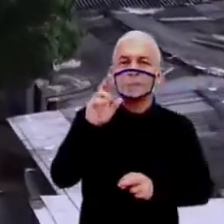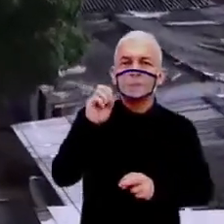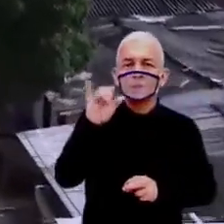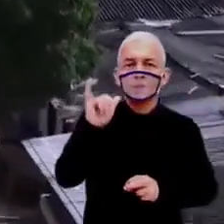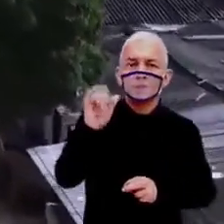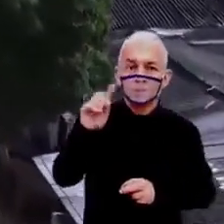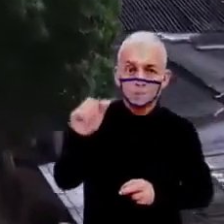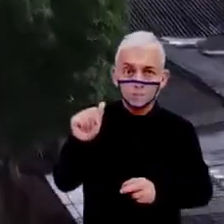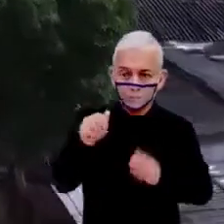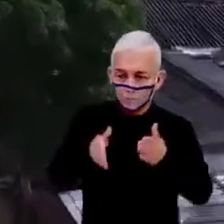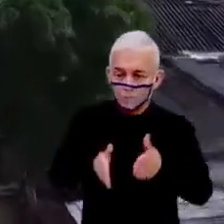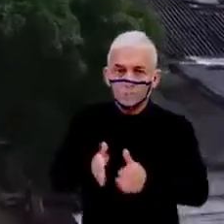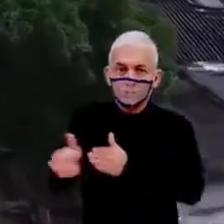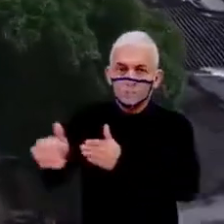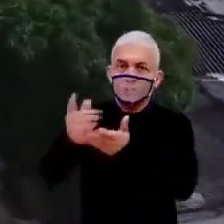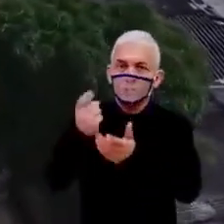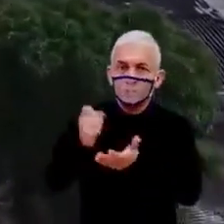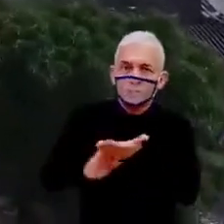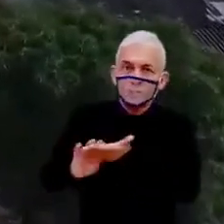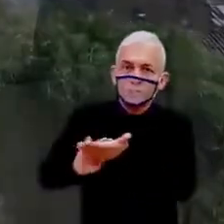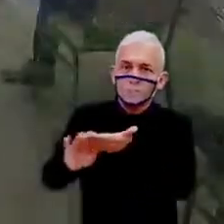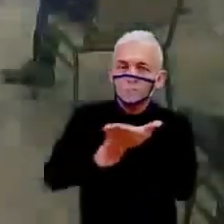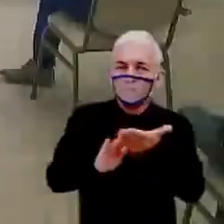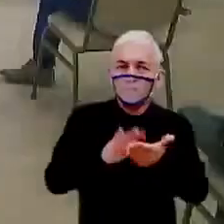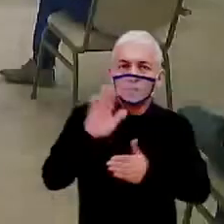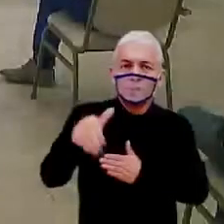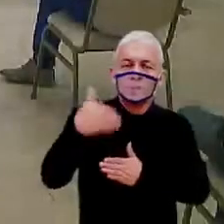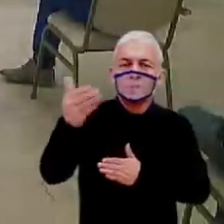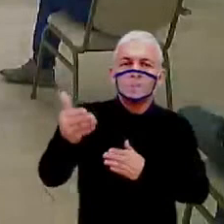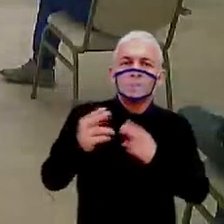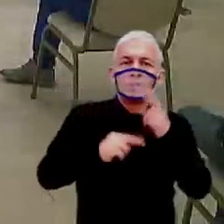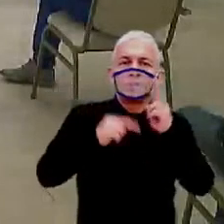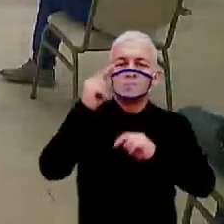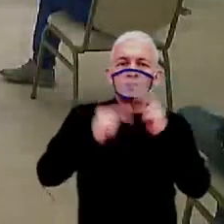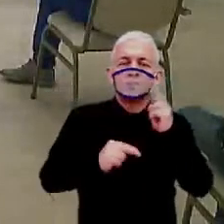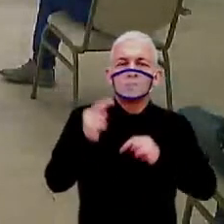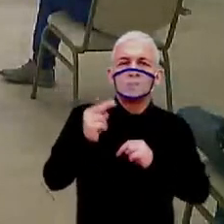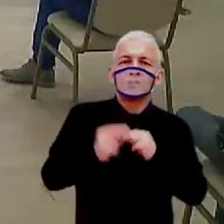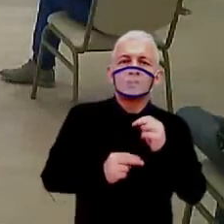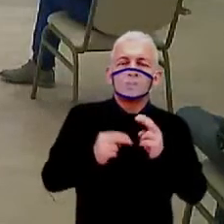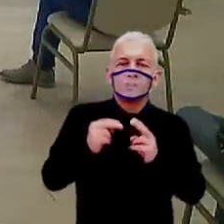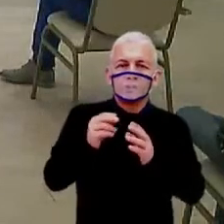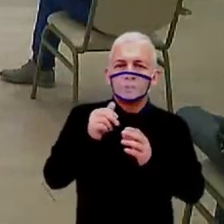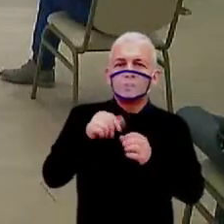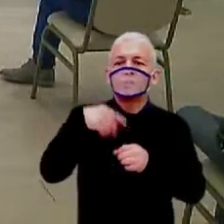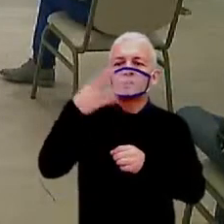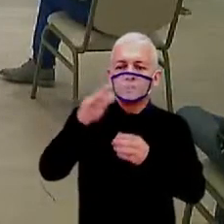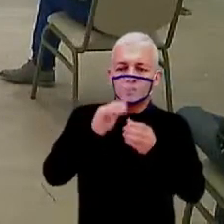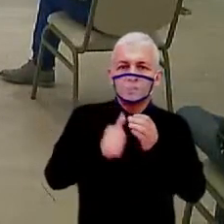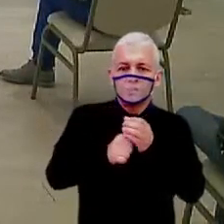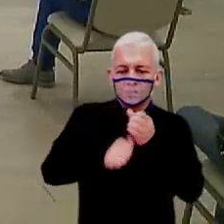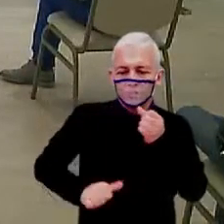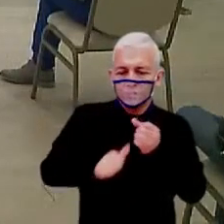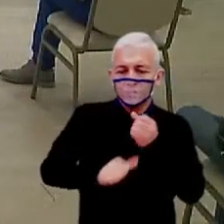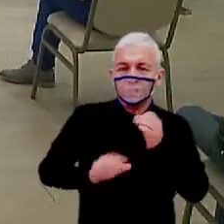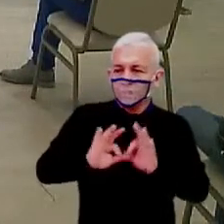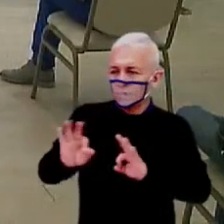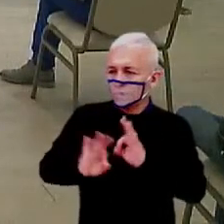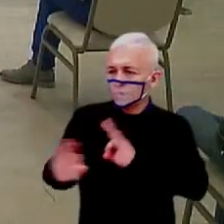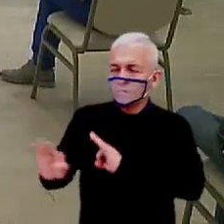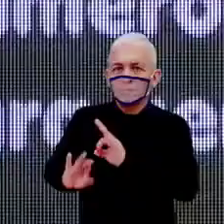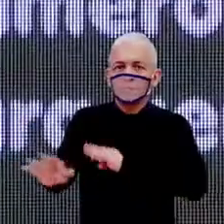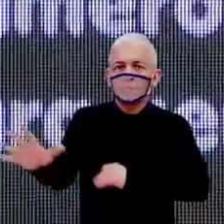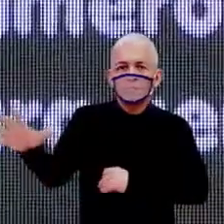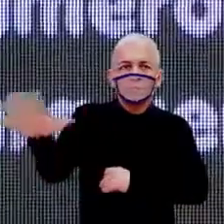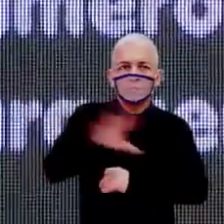Todos los arroyos que tenemos que empezar a canalizar para luego construir el sistema de alcantarillado pluvial de Barranquilla. Y que ya no